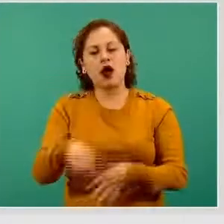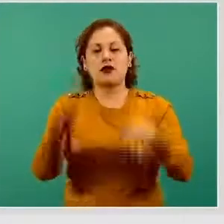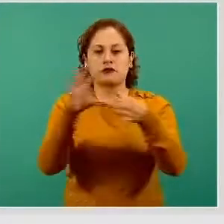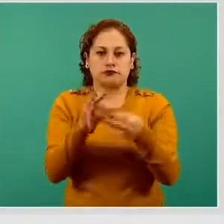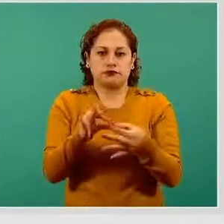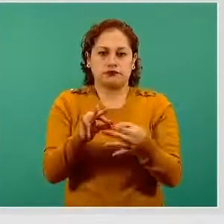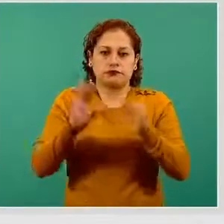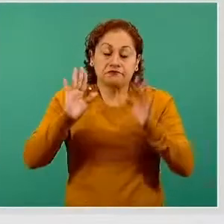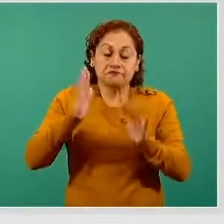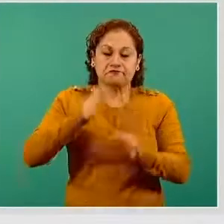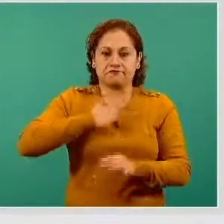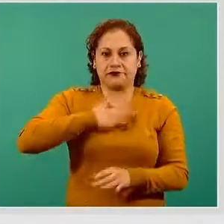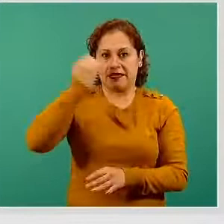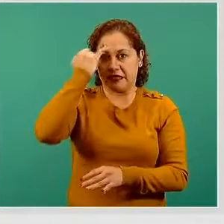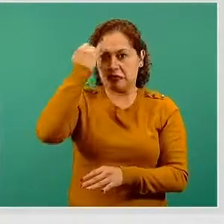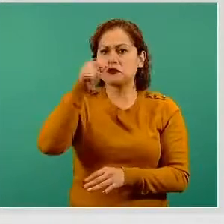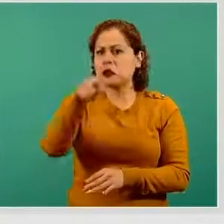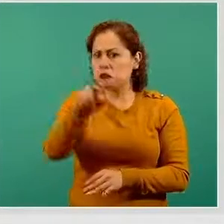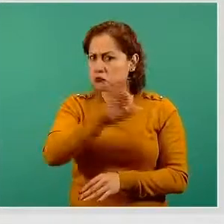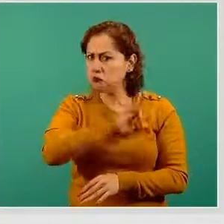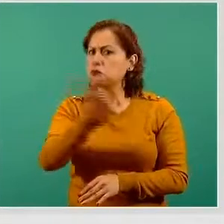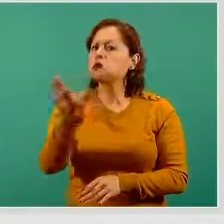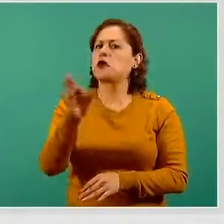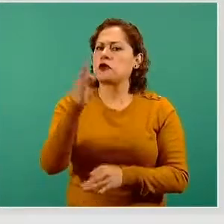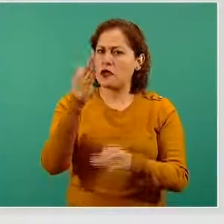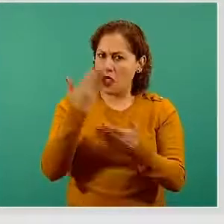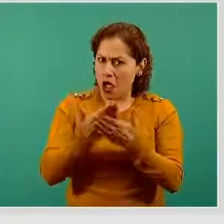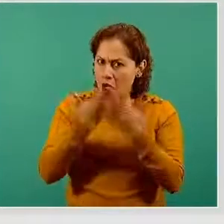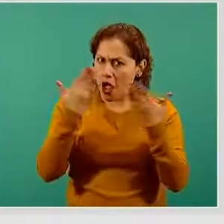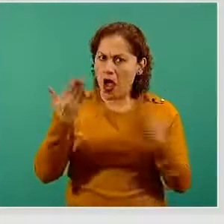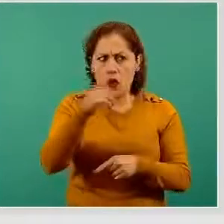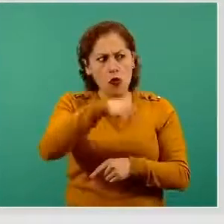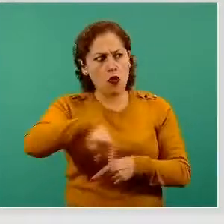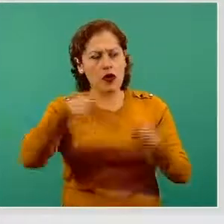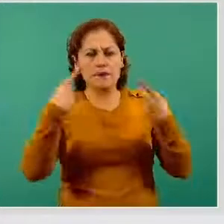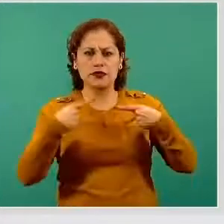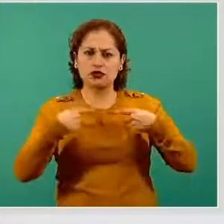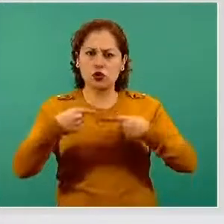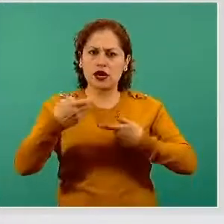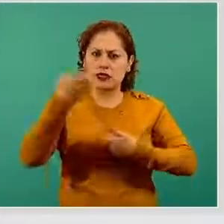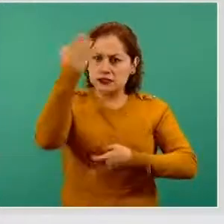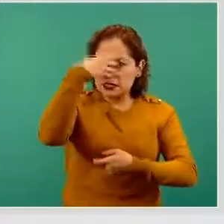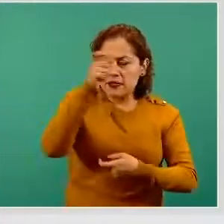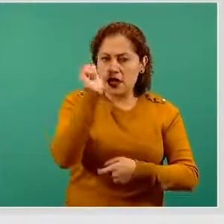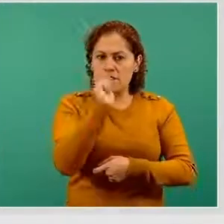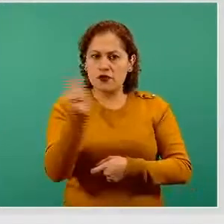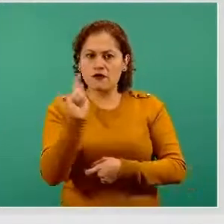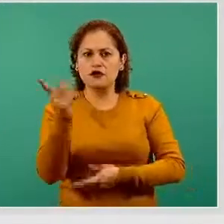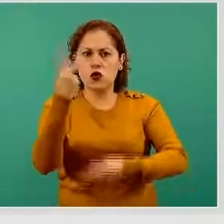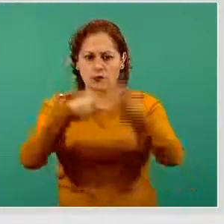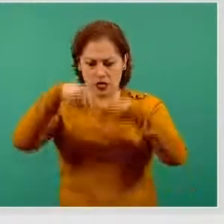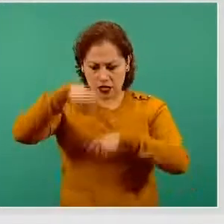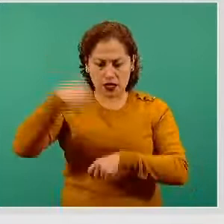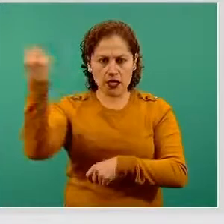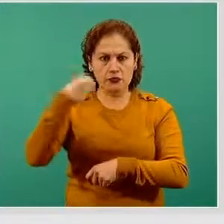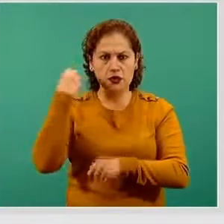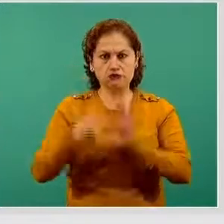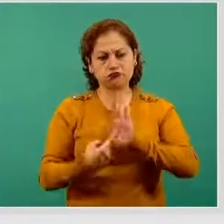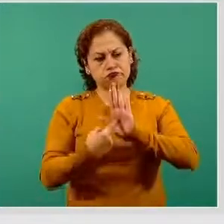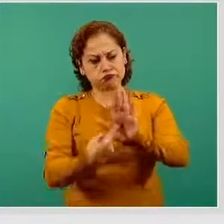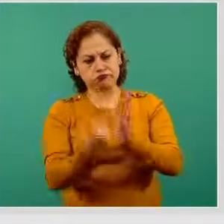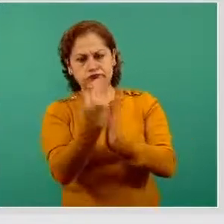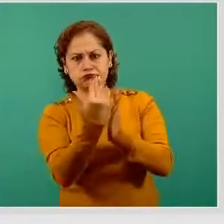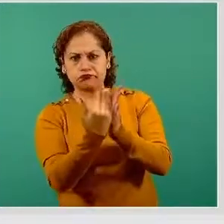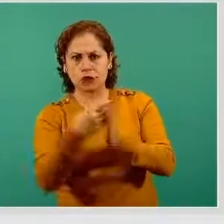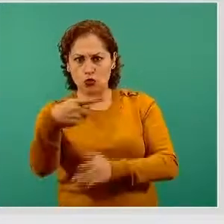a presentar el resultado tan importante de sus investigaciones. Tomamos nota y lo vamos programando. Y también en el caso